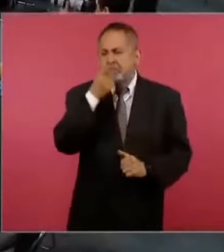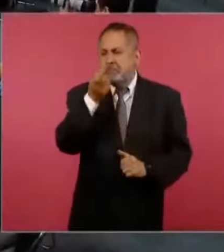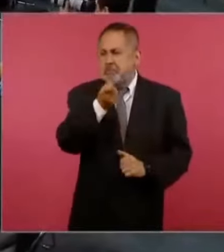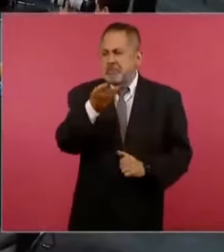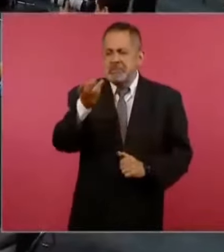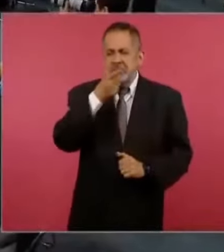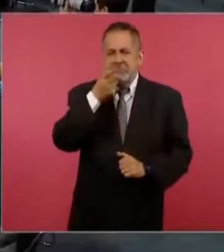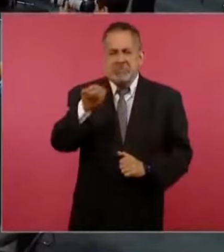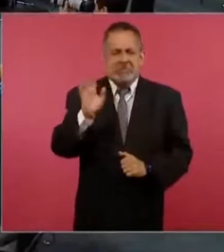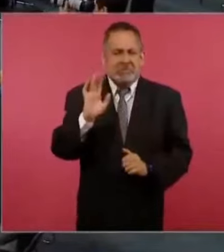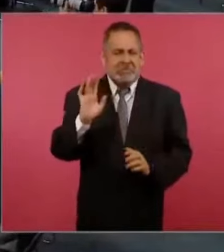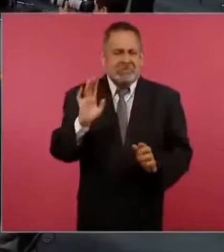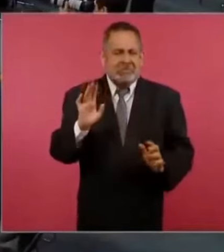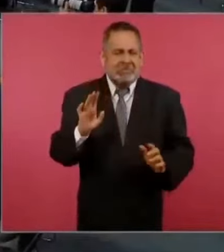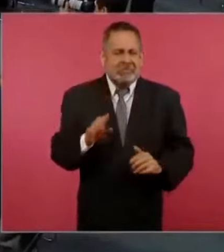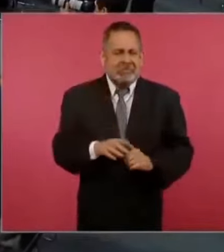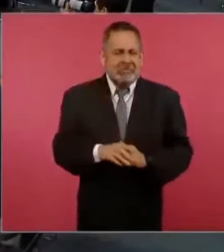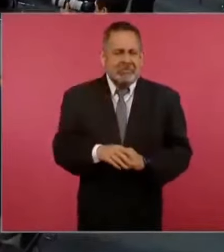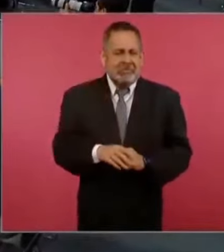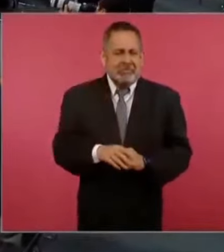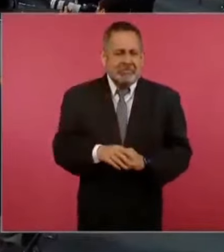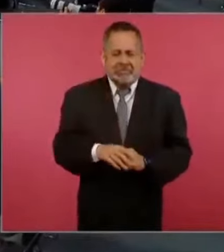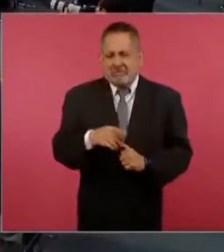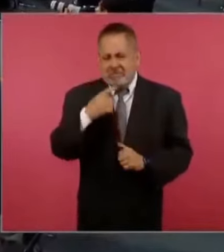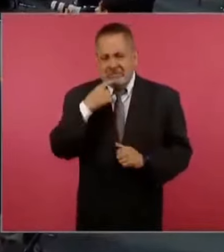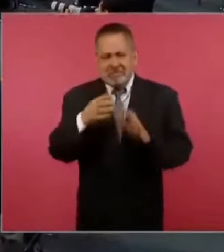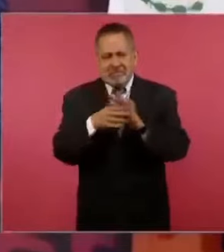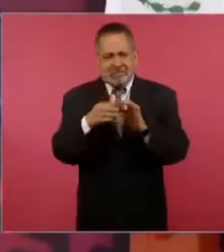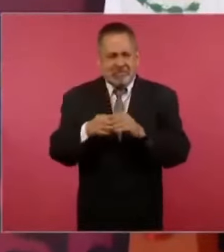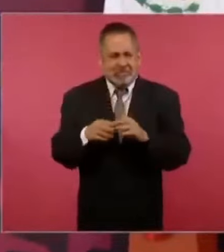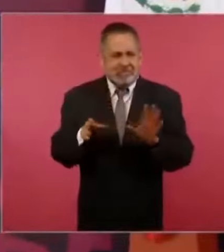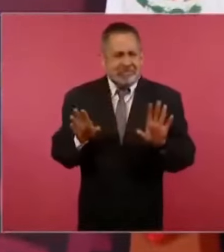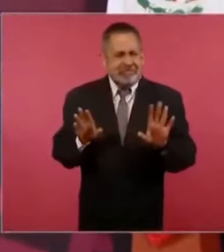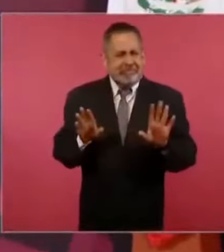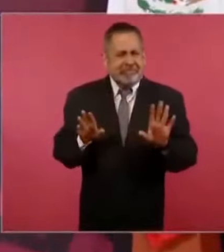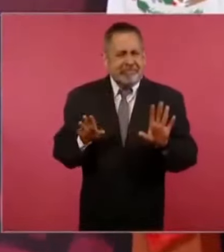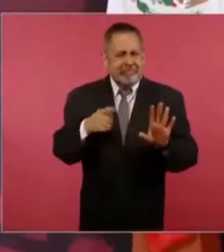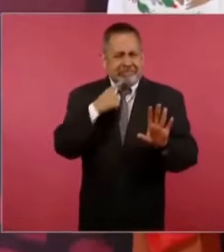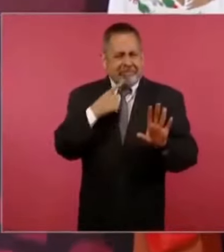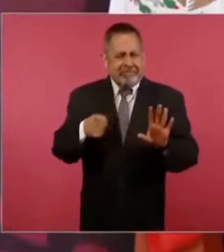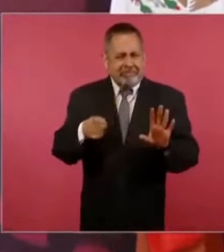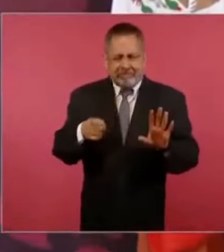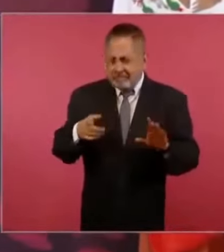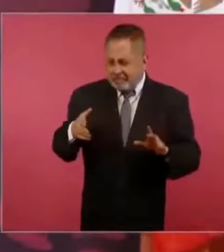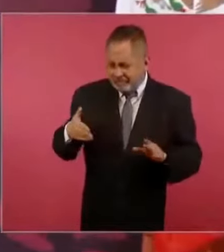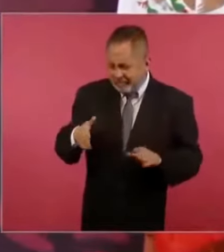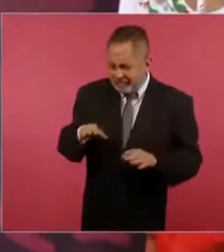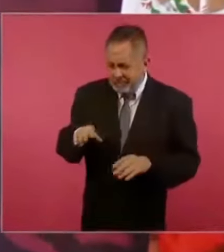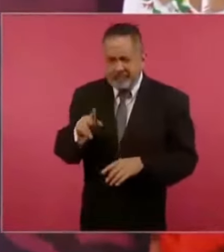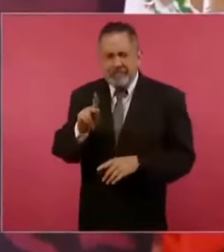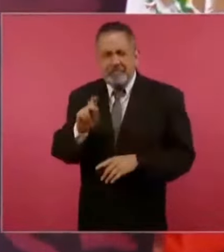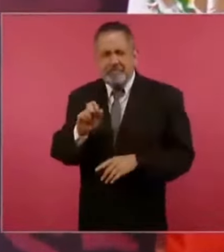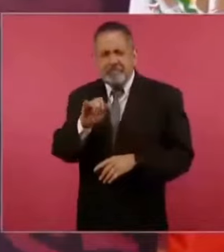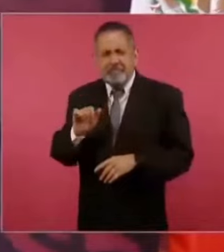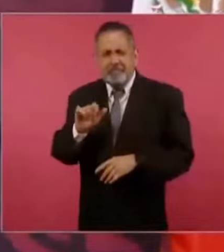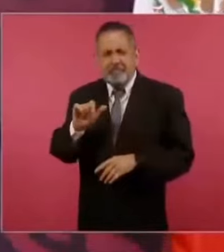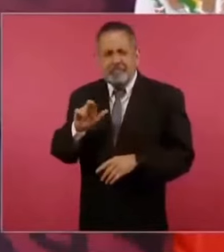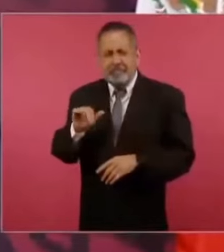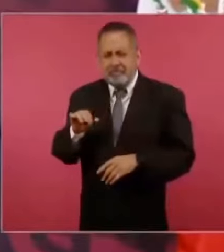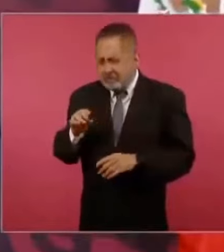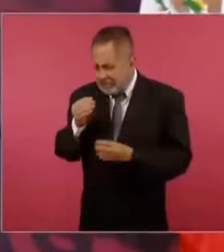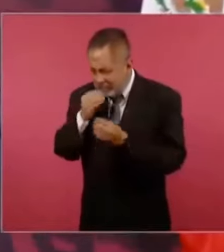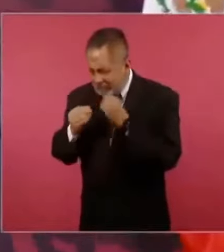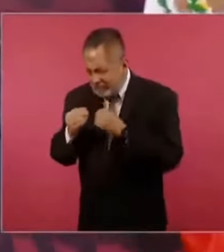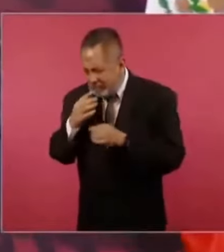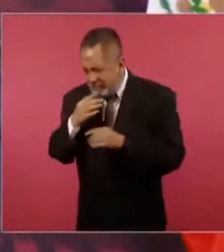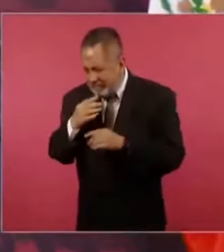estaba muy insípido que tenía muchas espinas el p lagarto